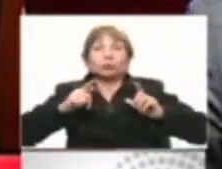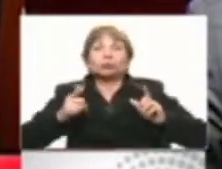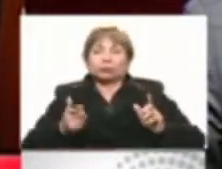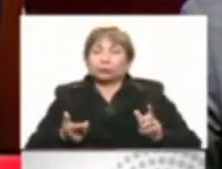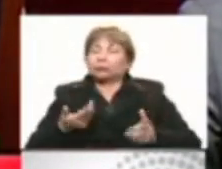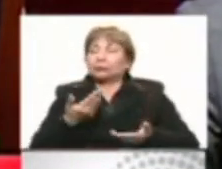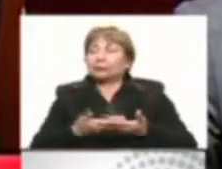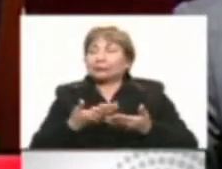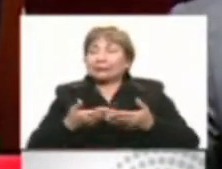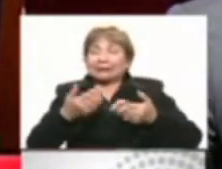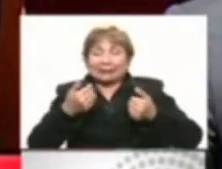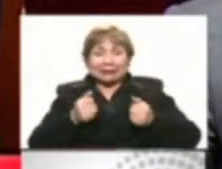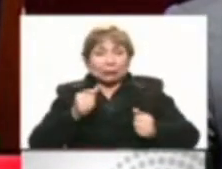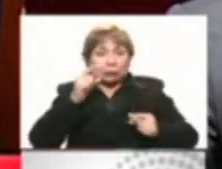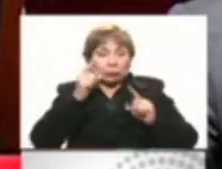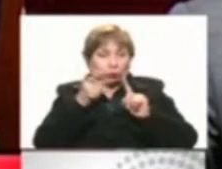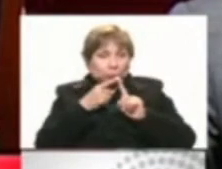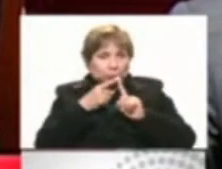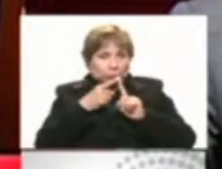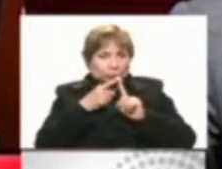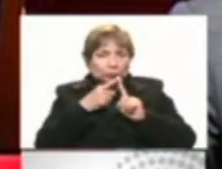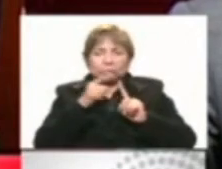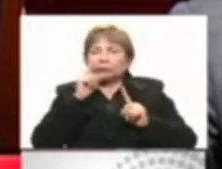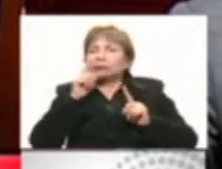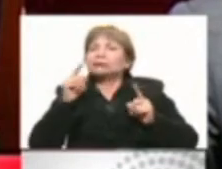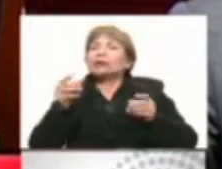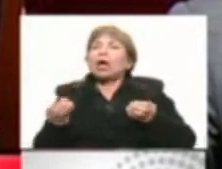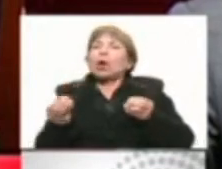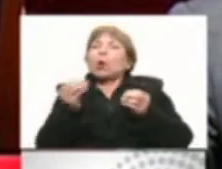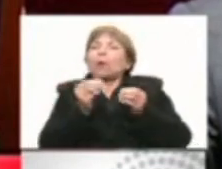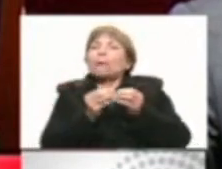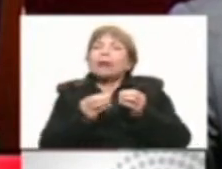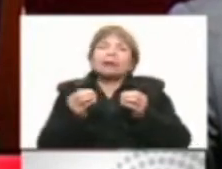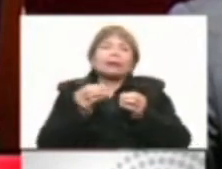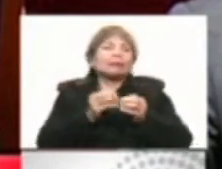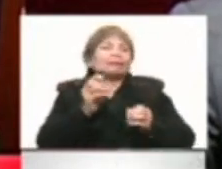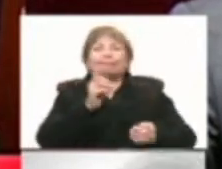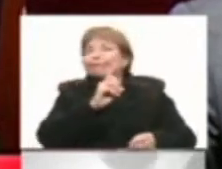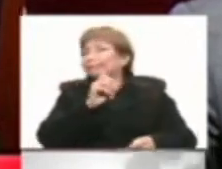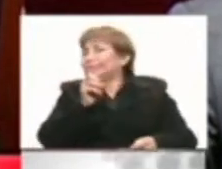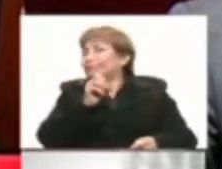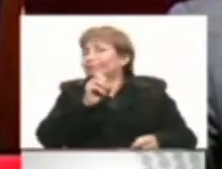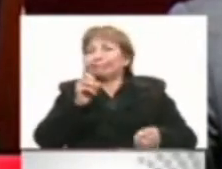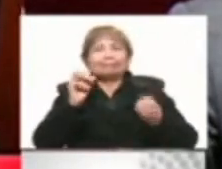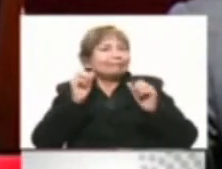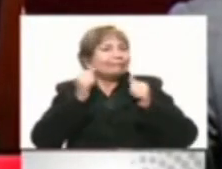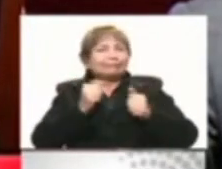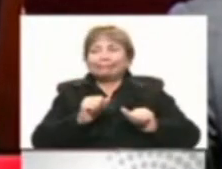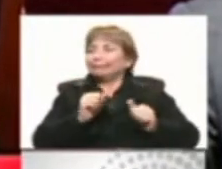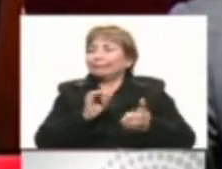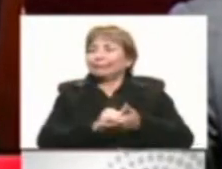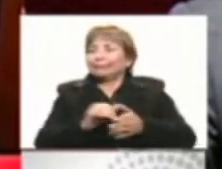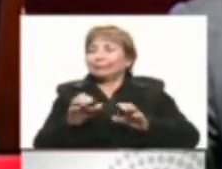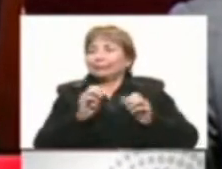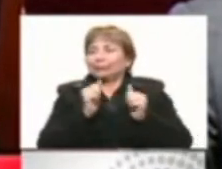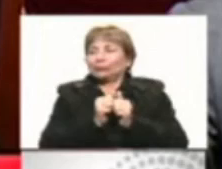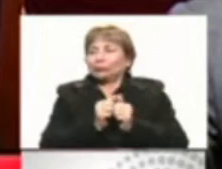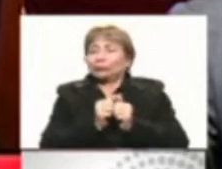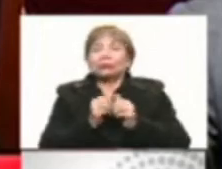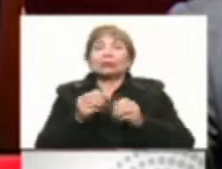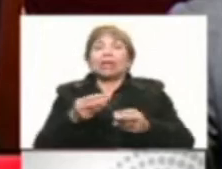Lo que se trata aquí es, uno, de que esto sea complementario. No se trata, conversé con algunos congresistas de Acción Popular,